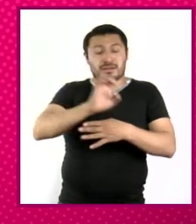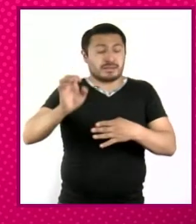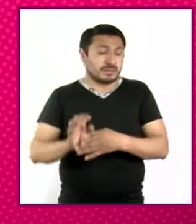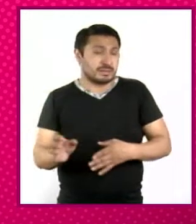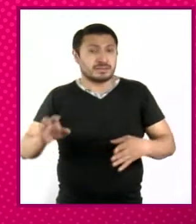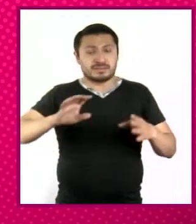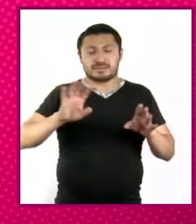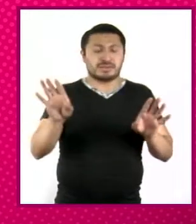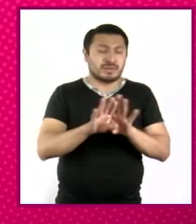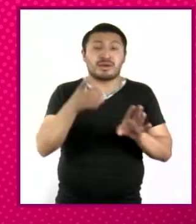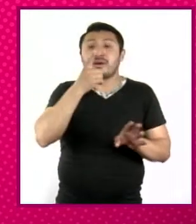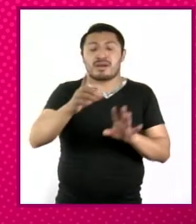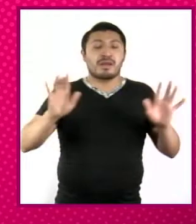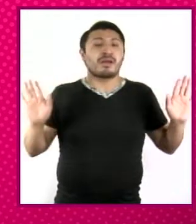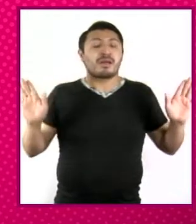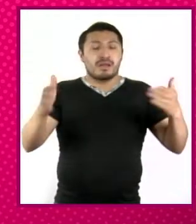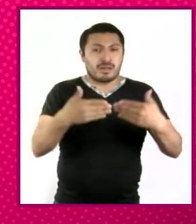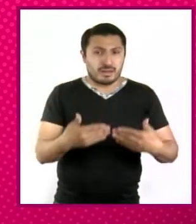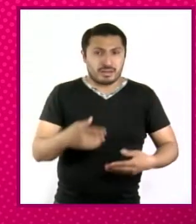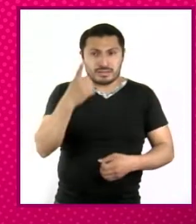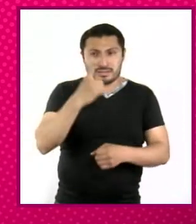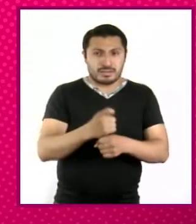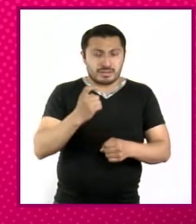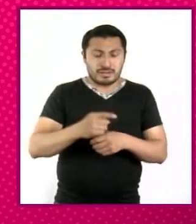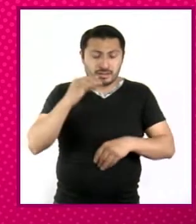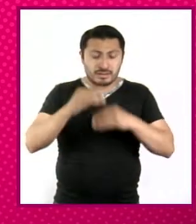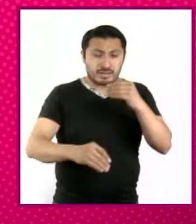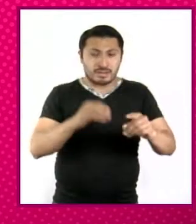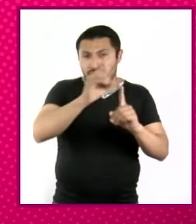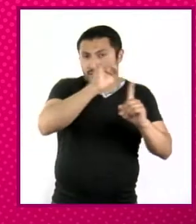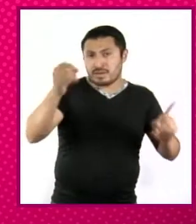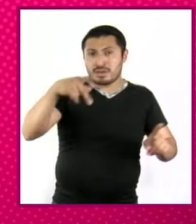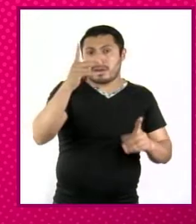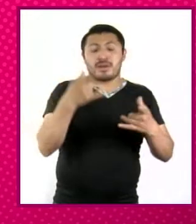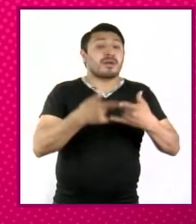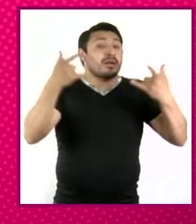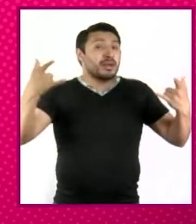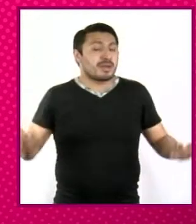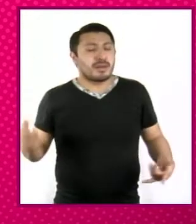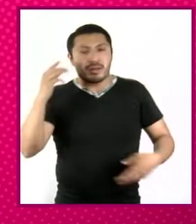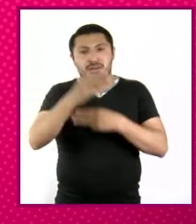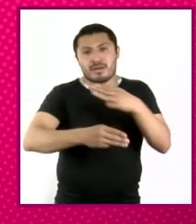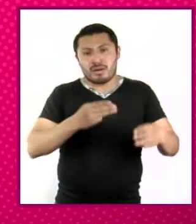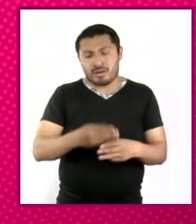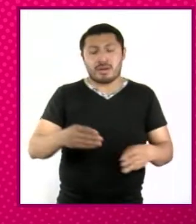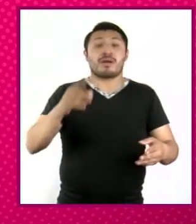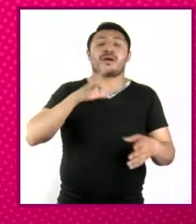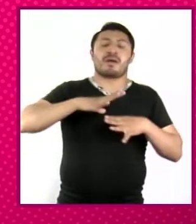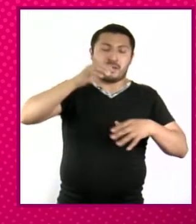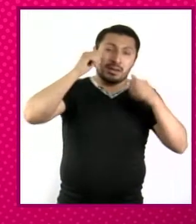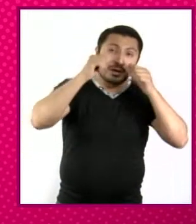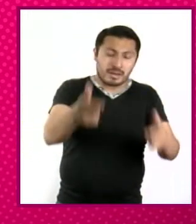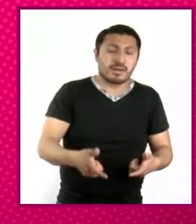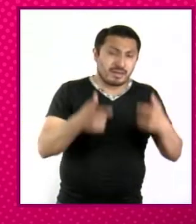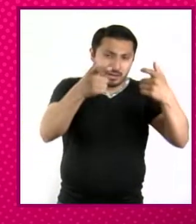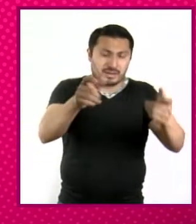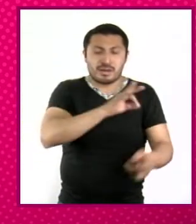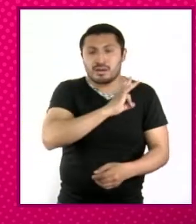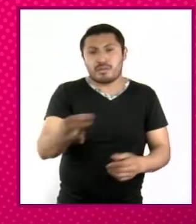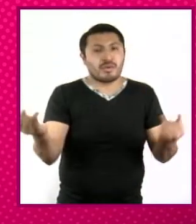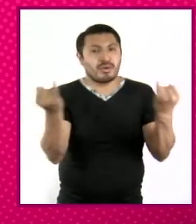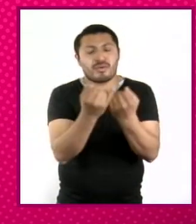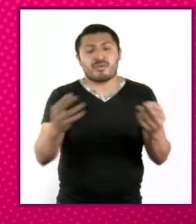que se cierra este primer proceso. Pero la historia global no solamente atiende, insisto, a procesos económicos, también puede atender a